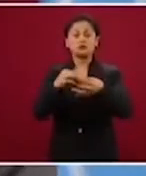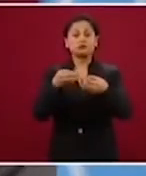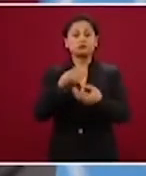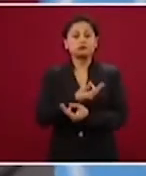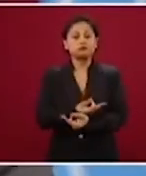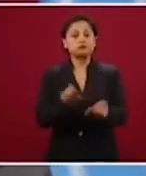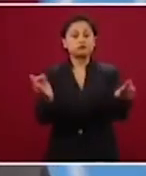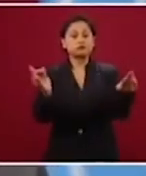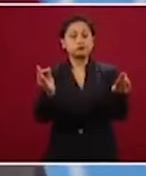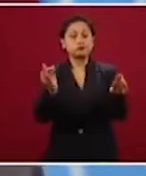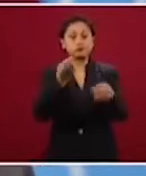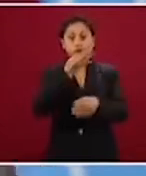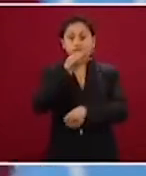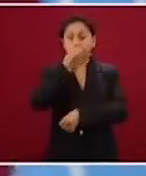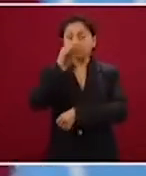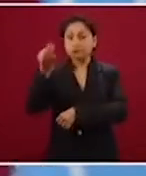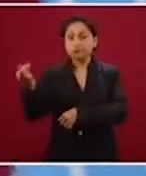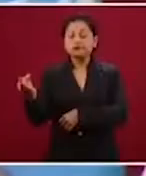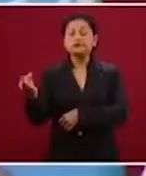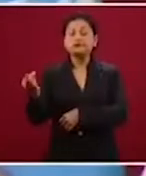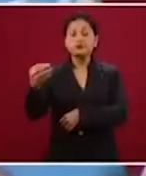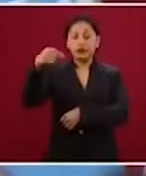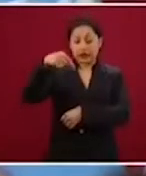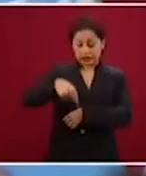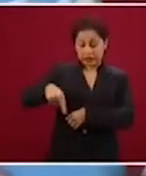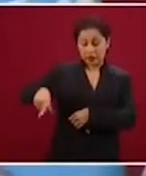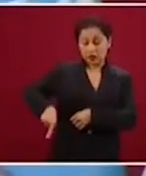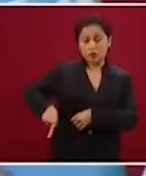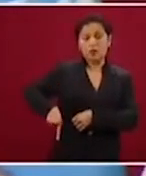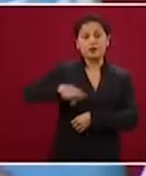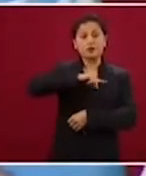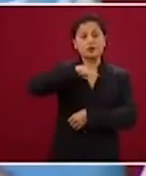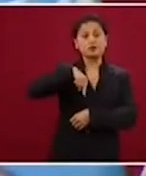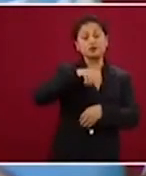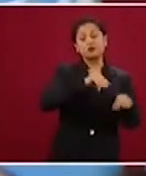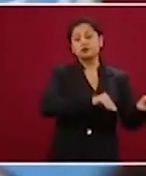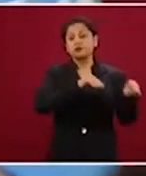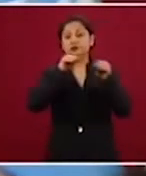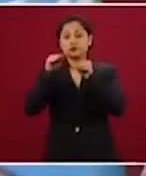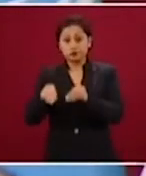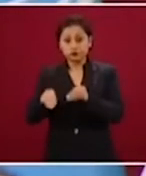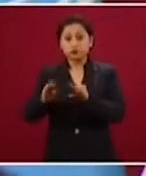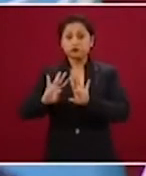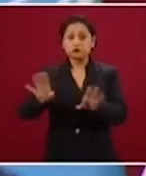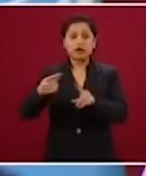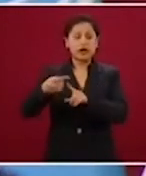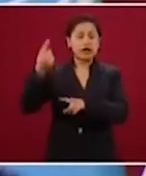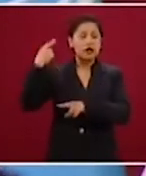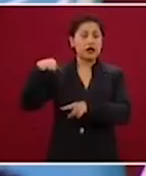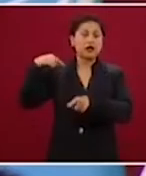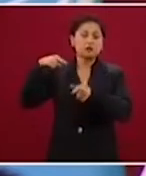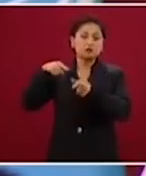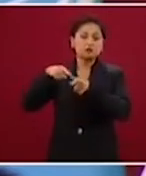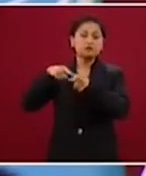gobierno se está dando una atención de especial preferente